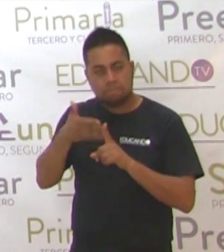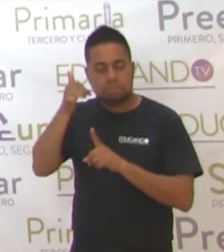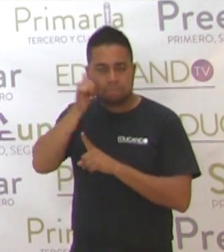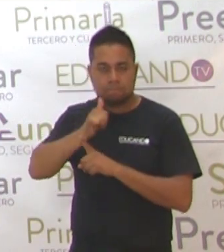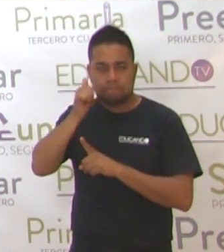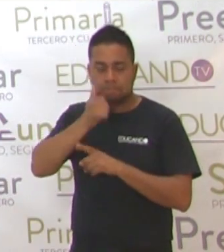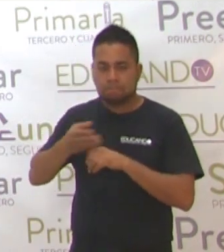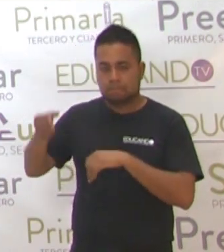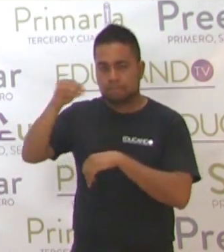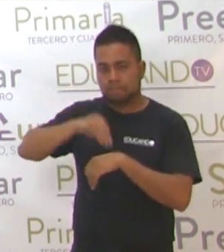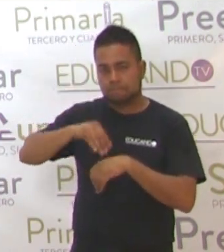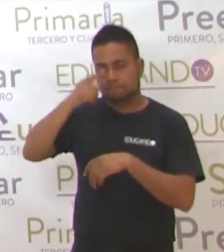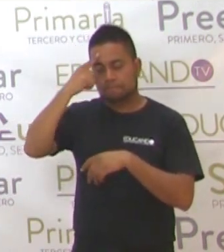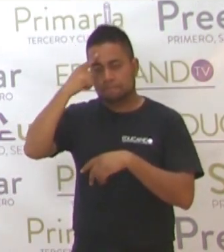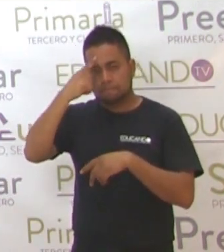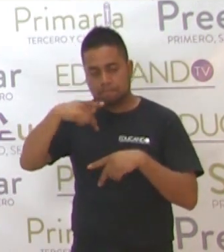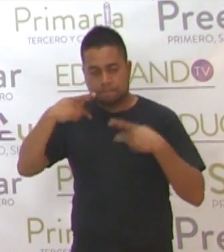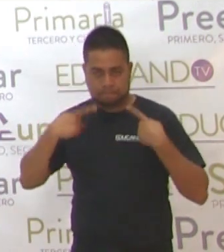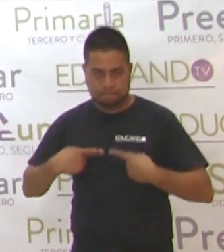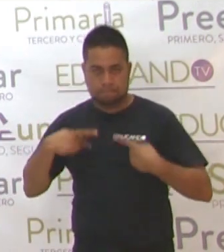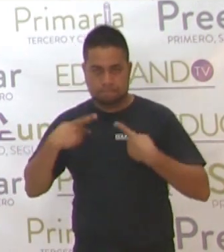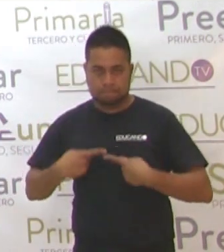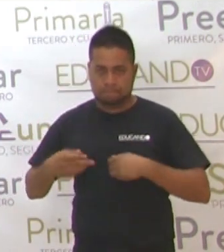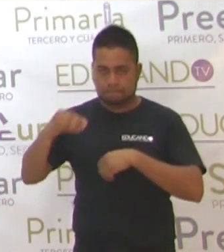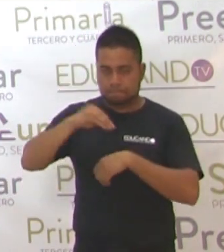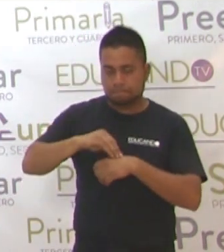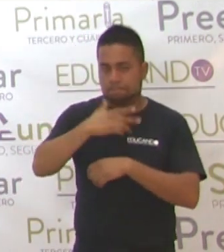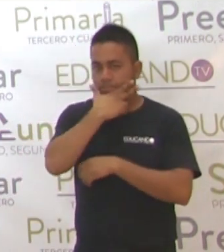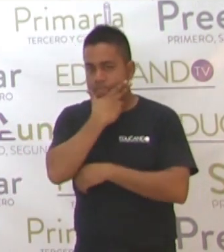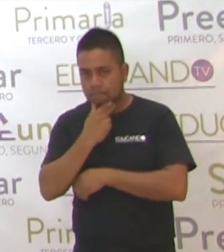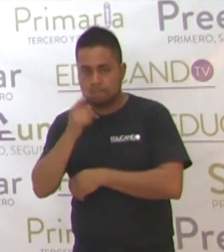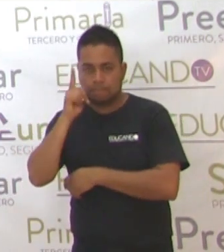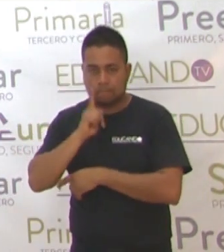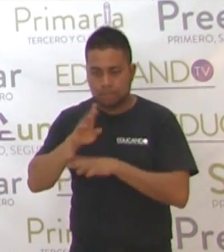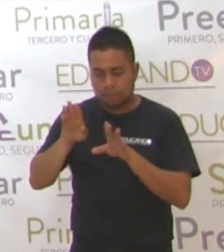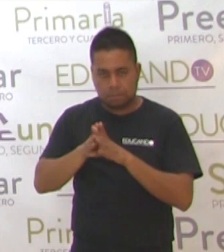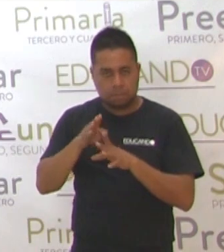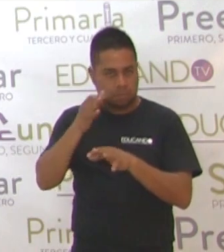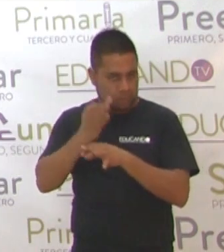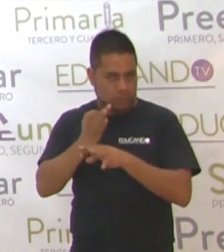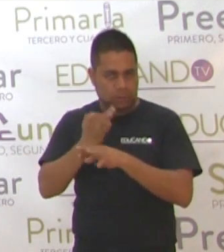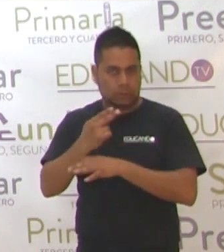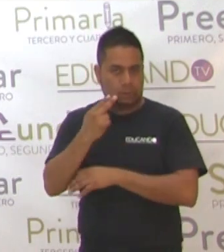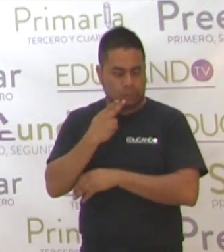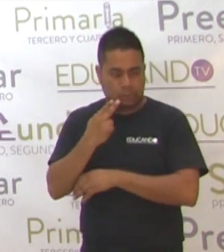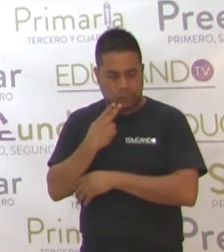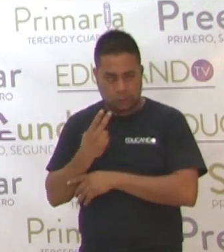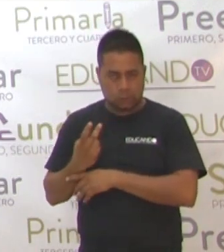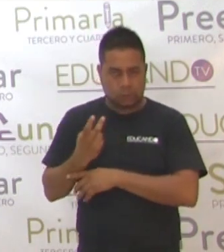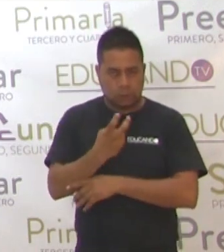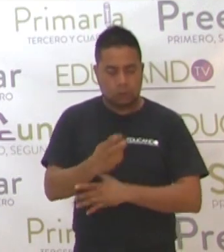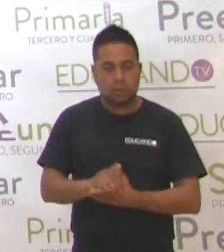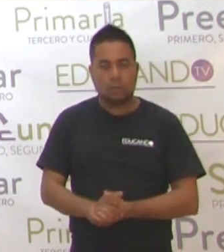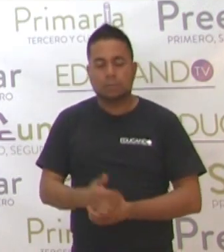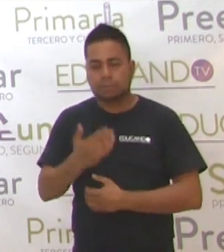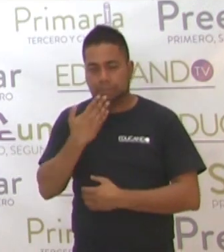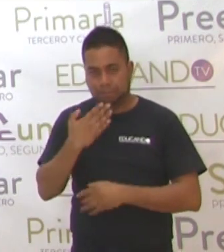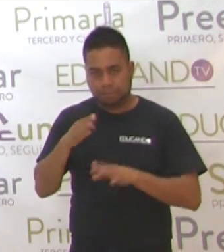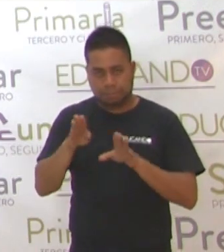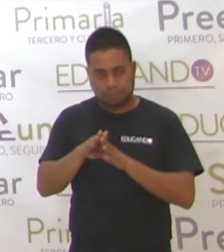de isis de personas como en este momento estamos utilizando uno de ellos bien vamos con el segundo